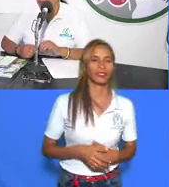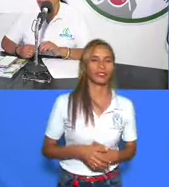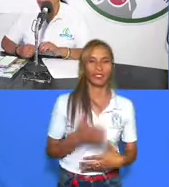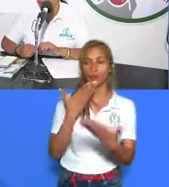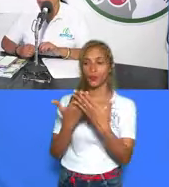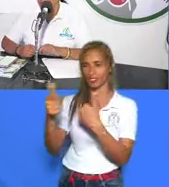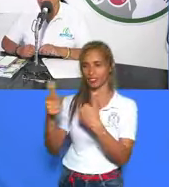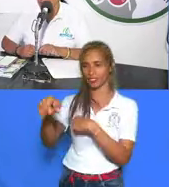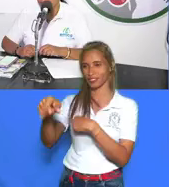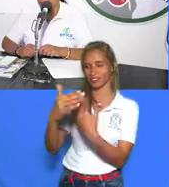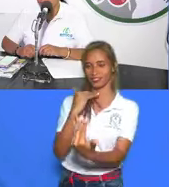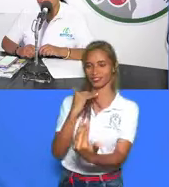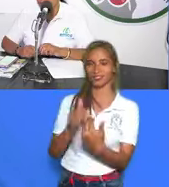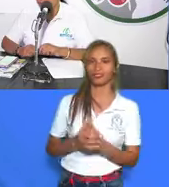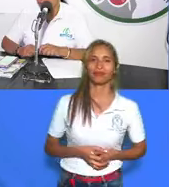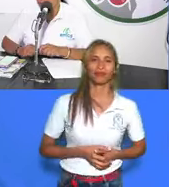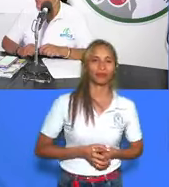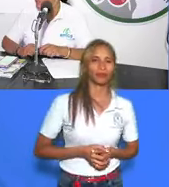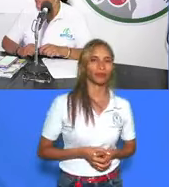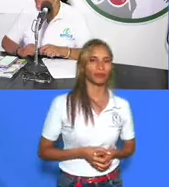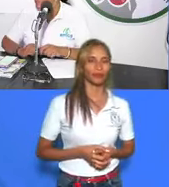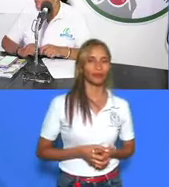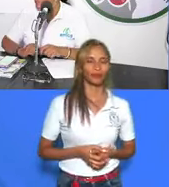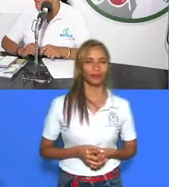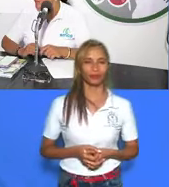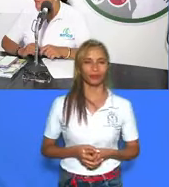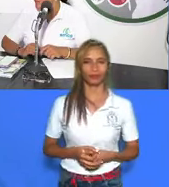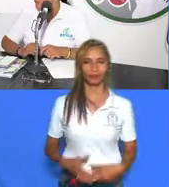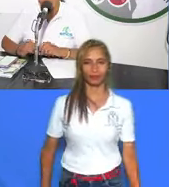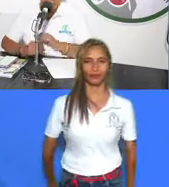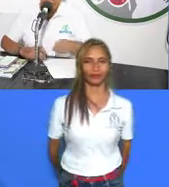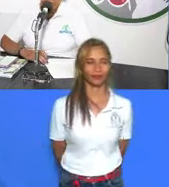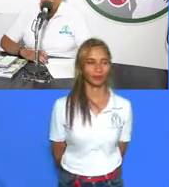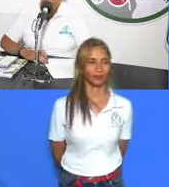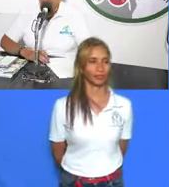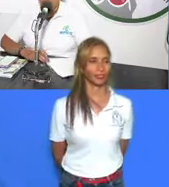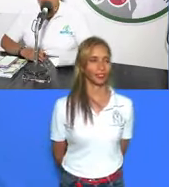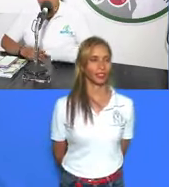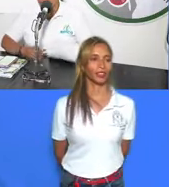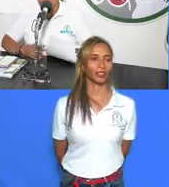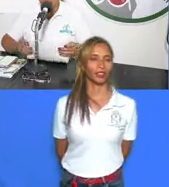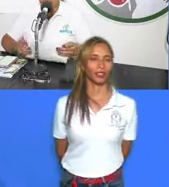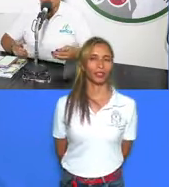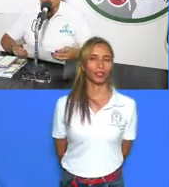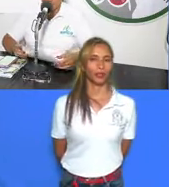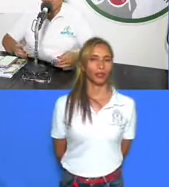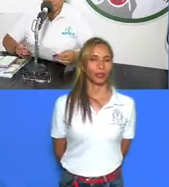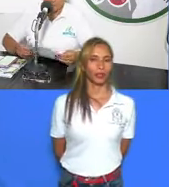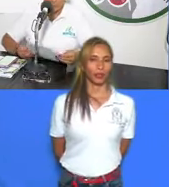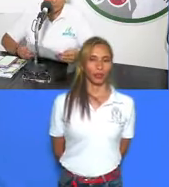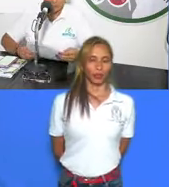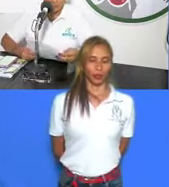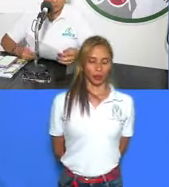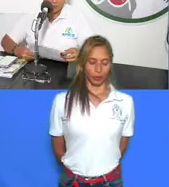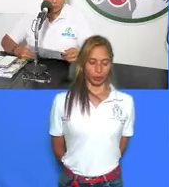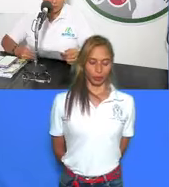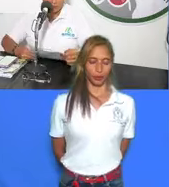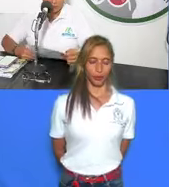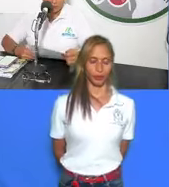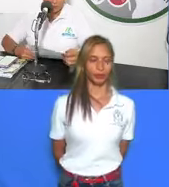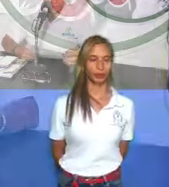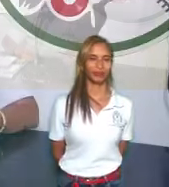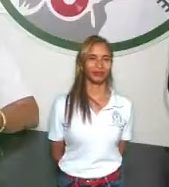por el espacio. Oíste, Josito, ¿sabías que en Calarcá hay un espacio esperándote con variedad de productos y de servicios?